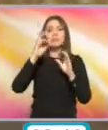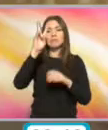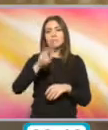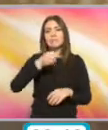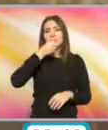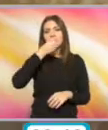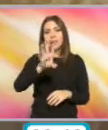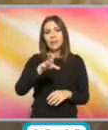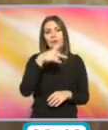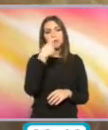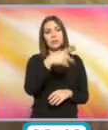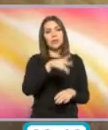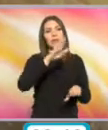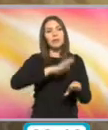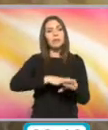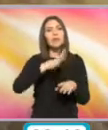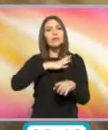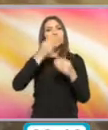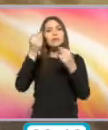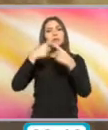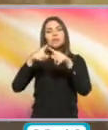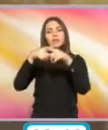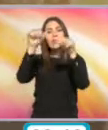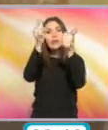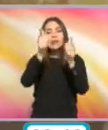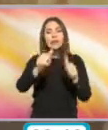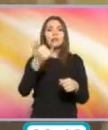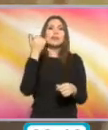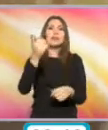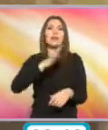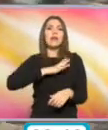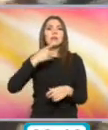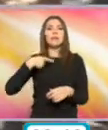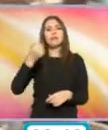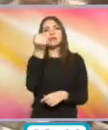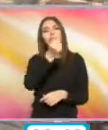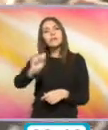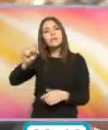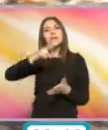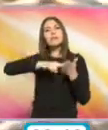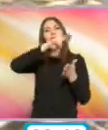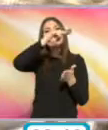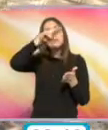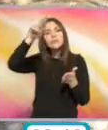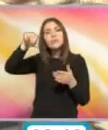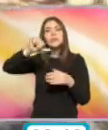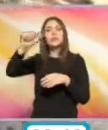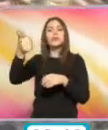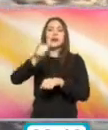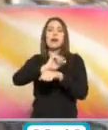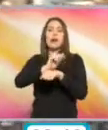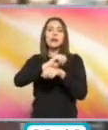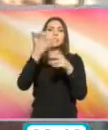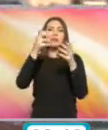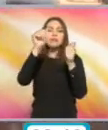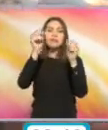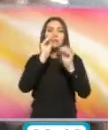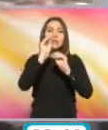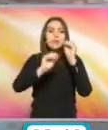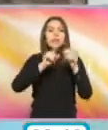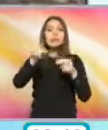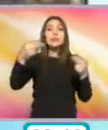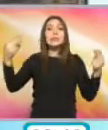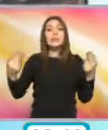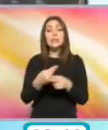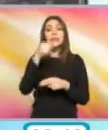más patrimonio artístico, ya lo veremos, grandes pintores, grandes artistas contemporáneos han nacido ahí y tienen